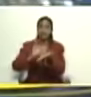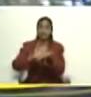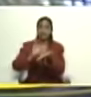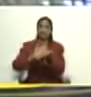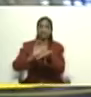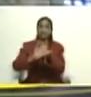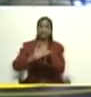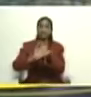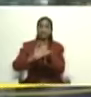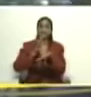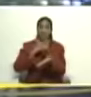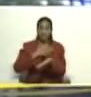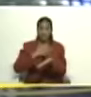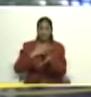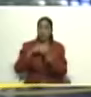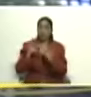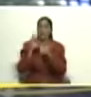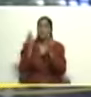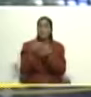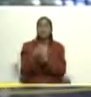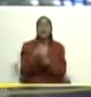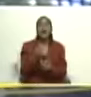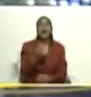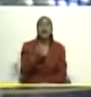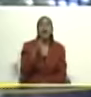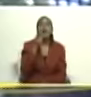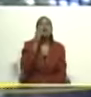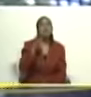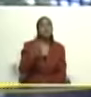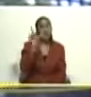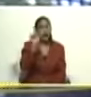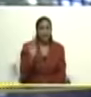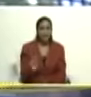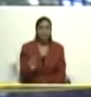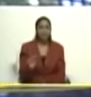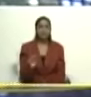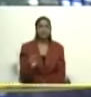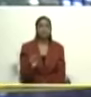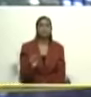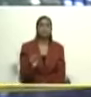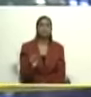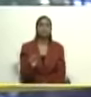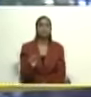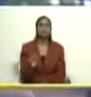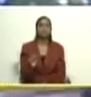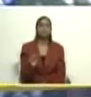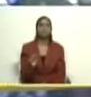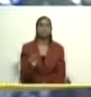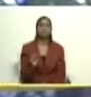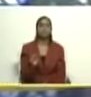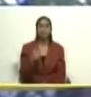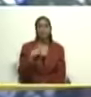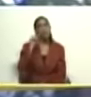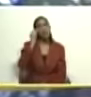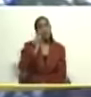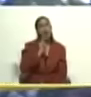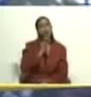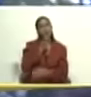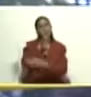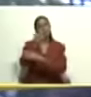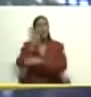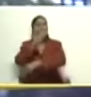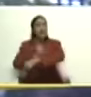un familiar italiano, por cierto, me trajo para acá. Hicimos escala en Barcelona y después